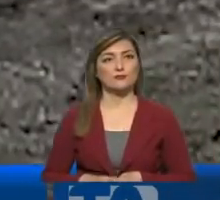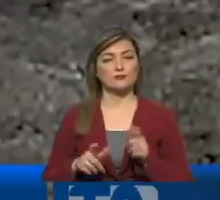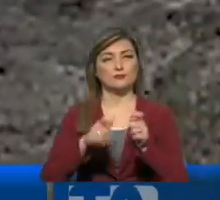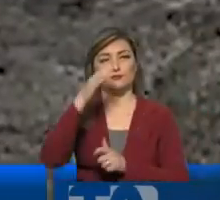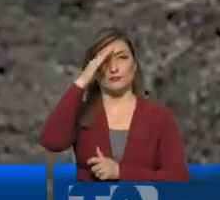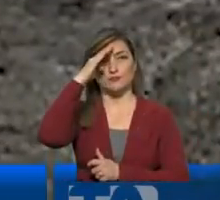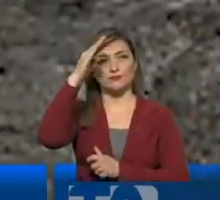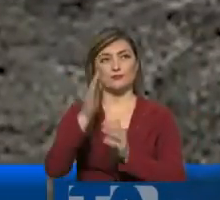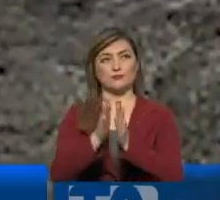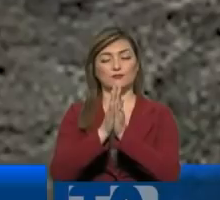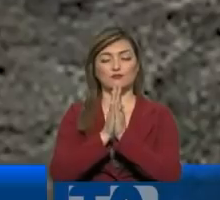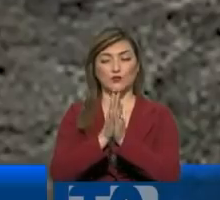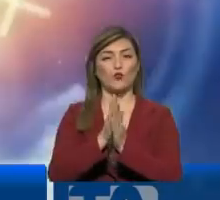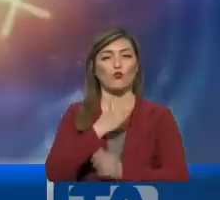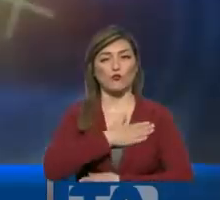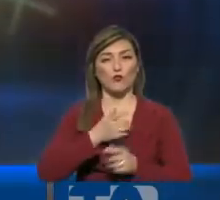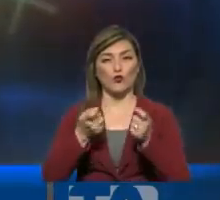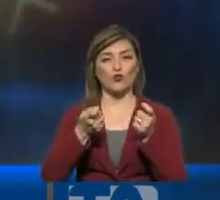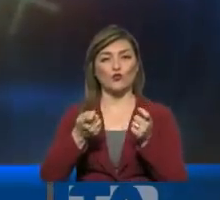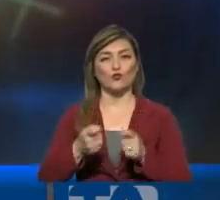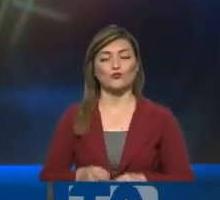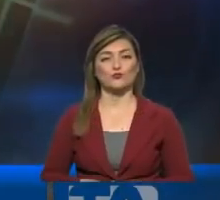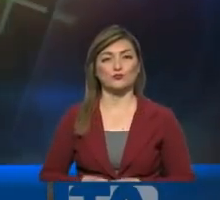que incremente los patrullajes por el sector.